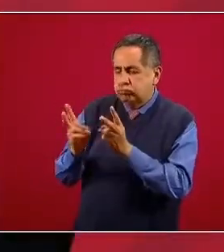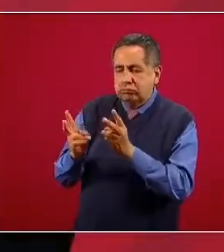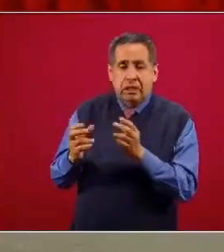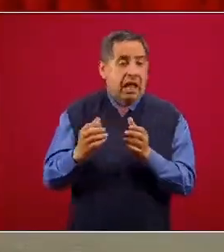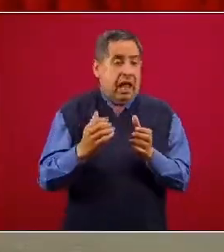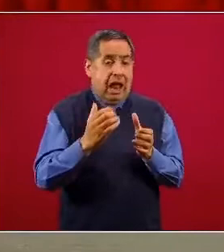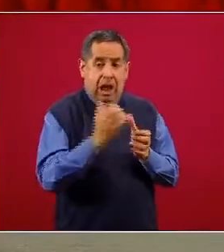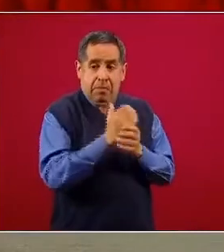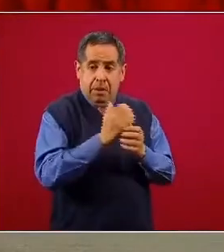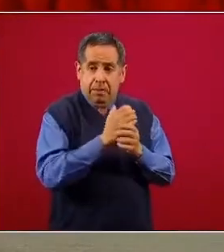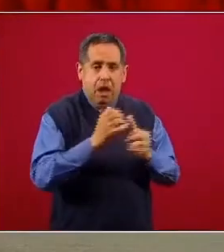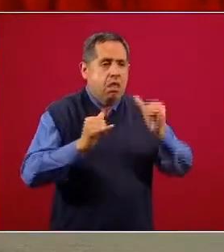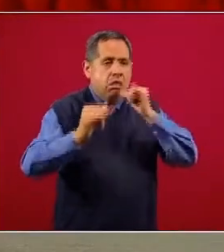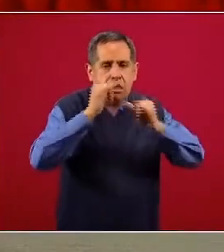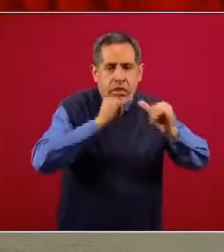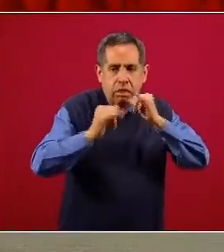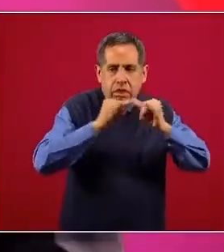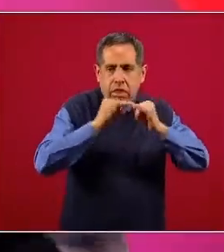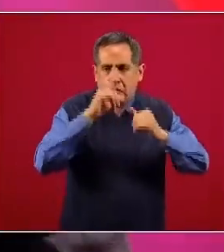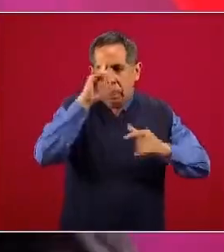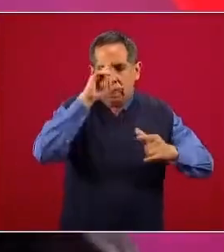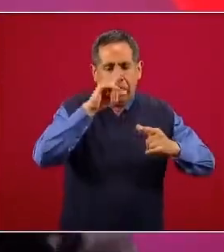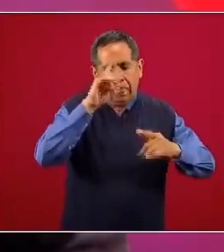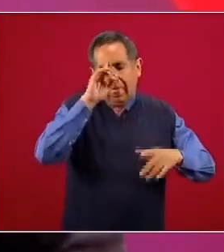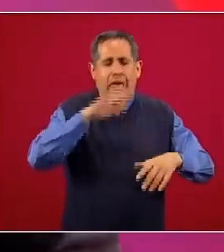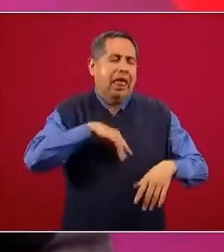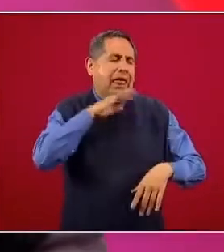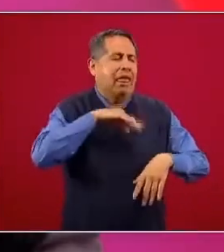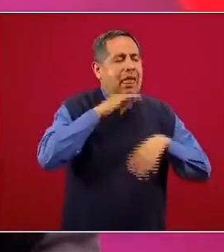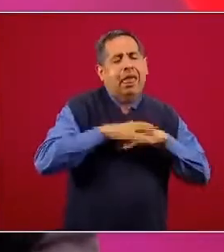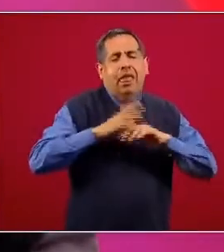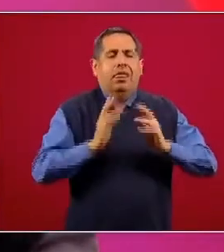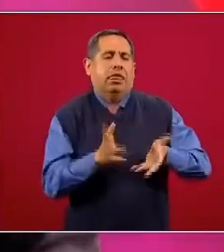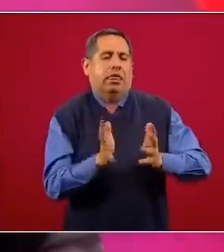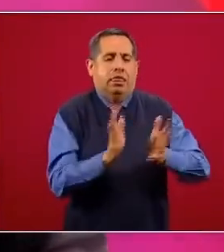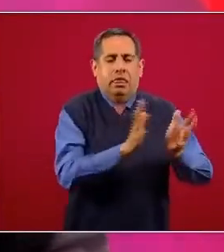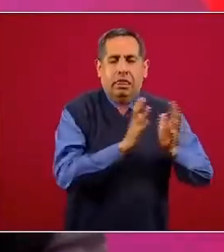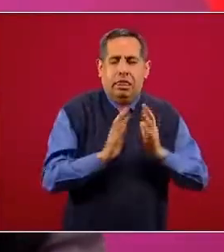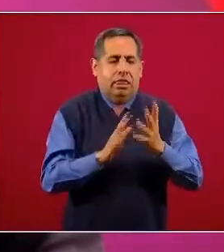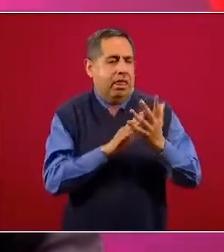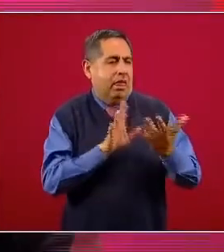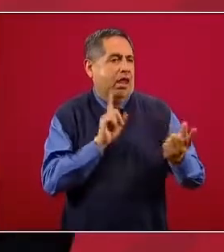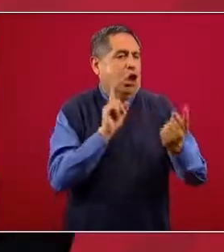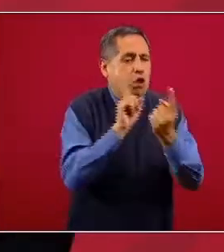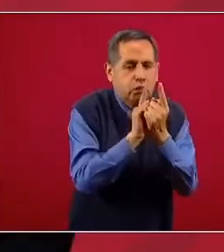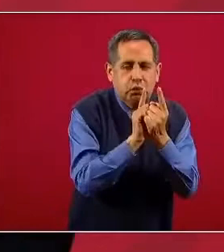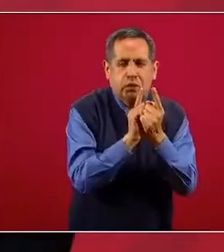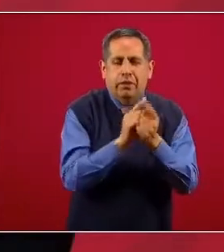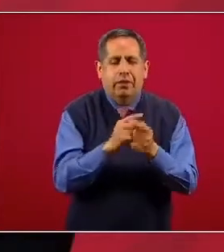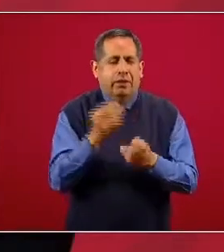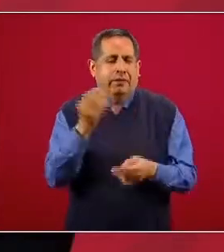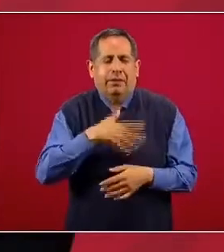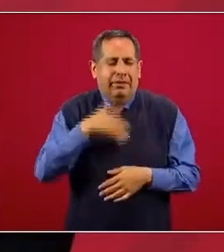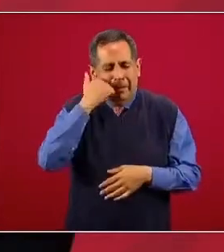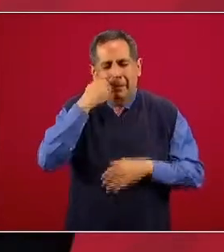quizá el consumo de bebidas que pueden disminuir la percepción de alerta o la percepción de riesgo.